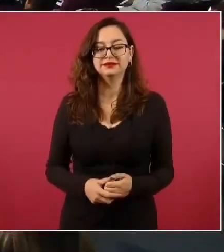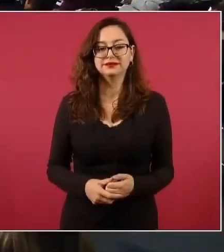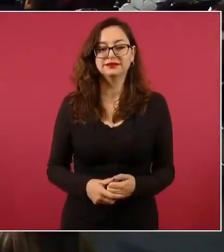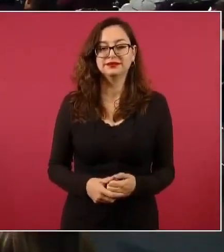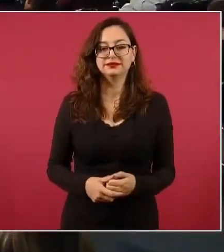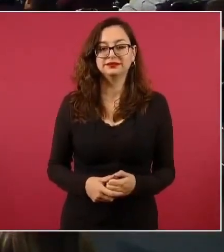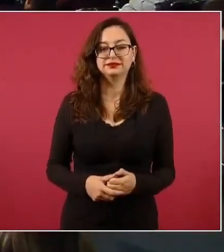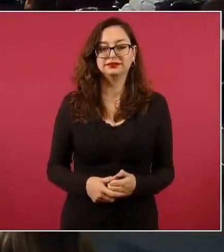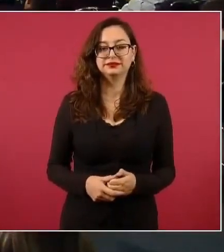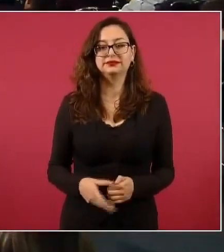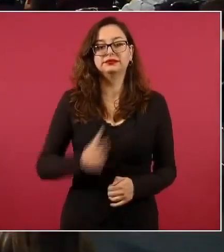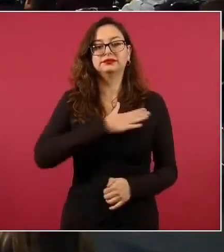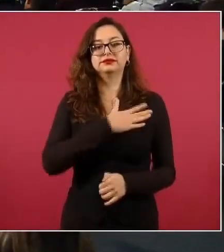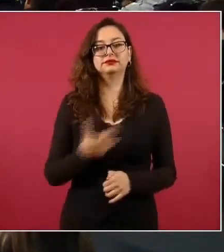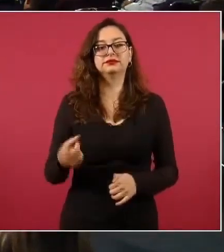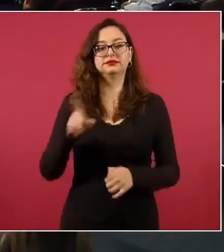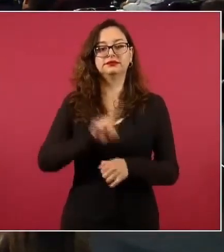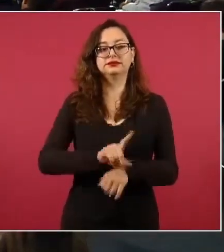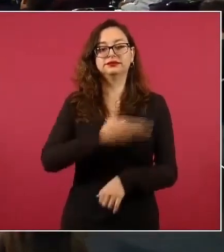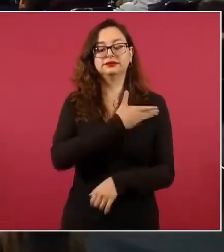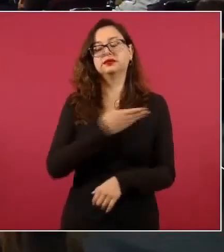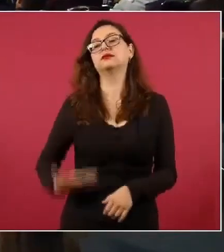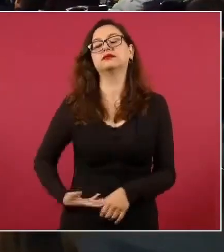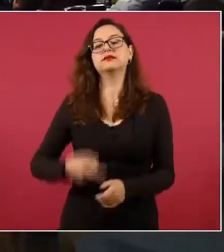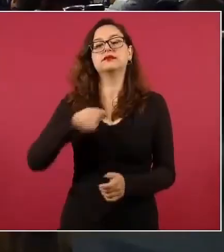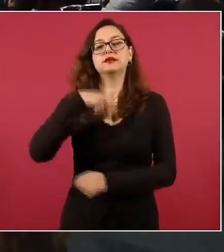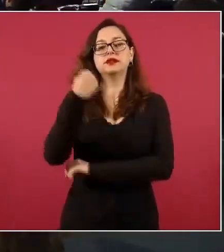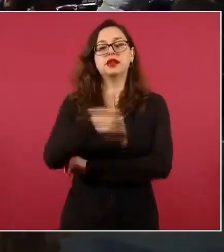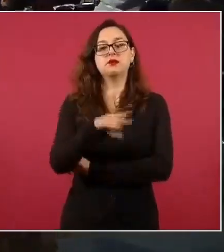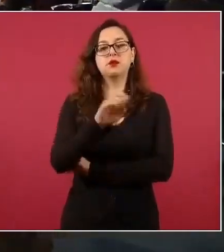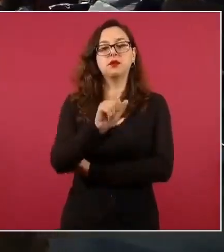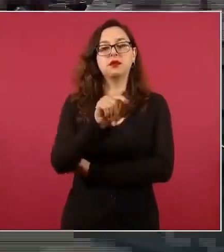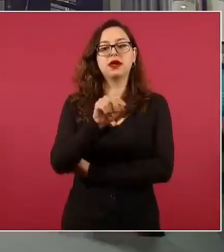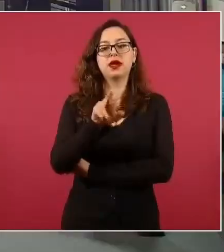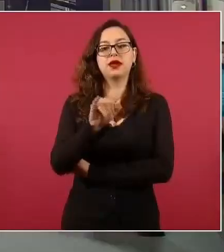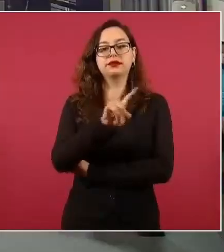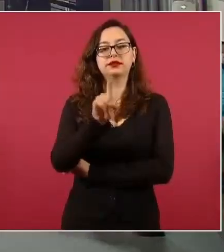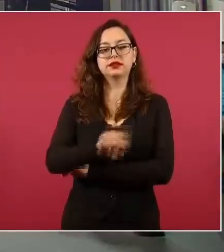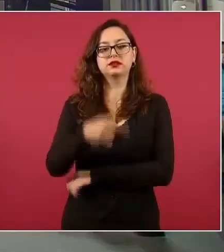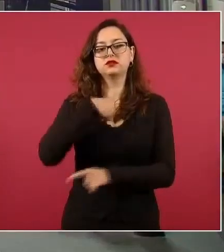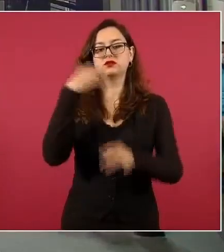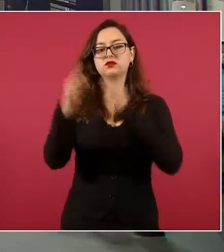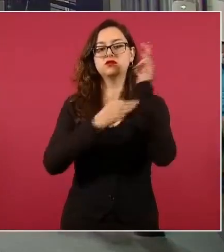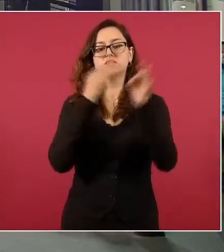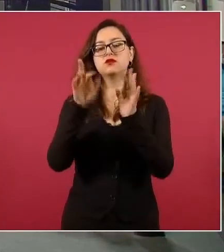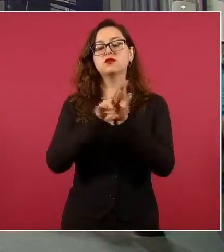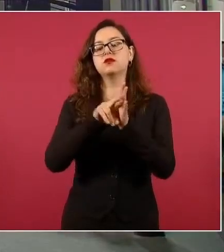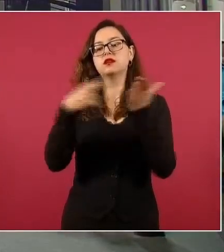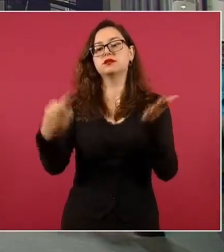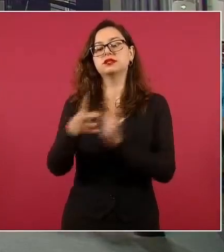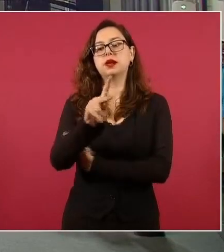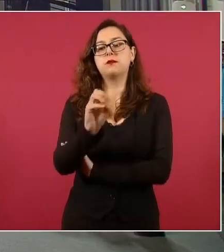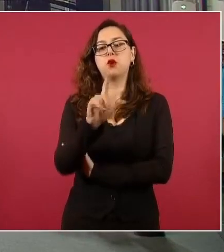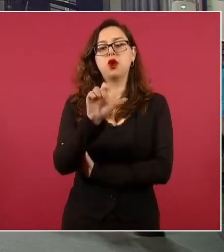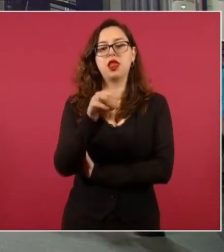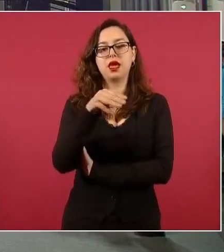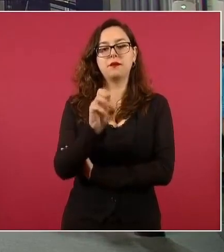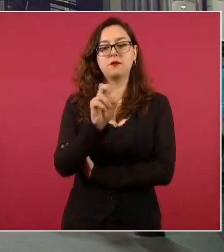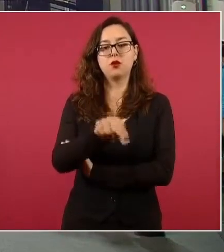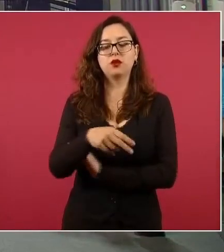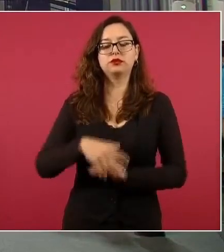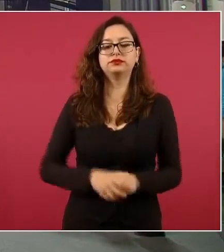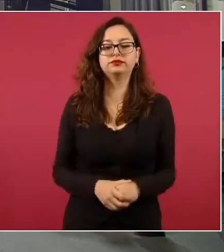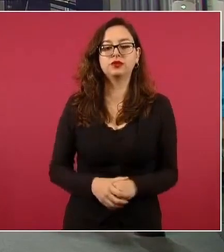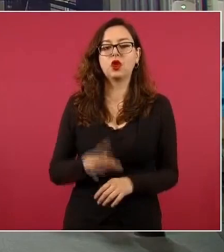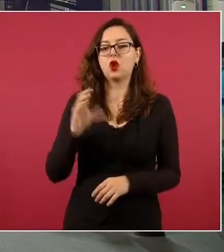Buenos días, presidente. Beatriz Contreras Castillo, de Revista Polemón. Señor presidente, según la Organización para la Cooperación y